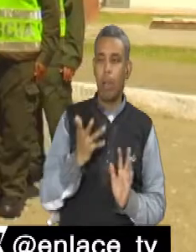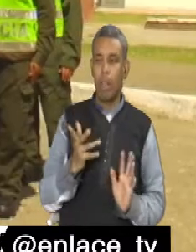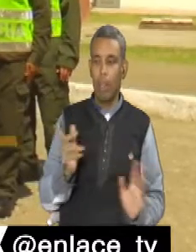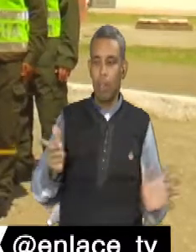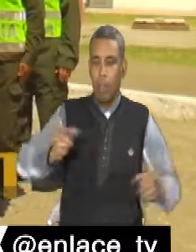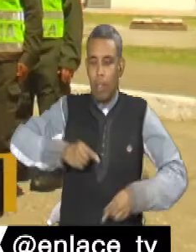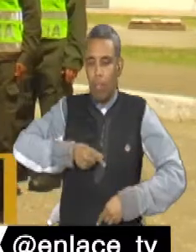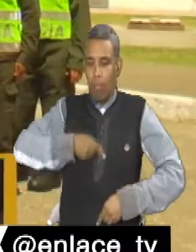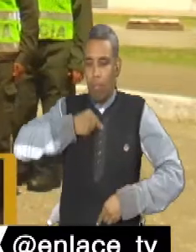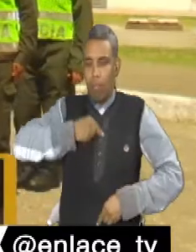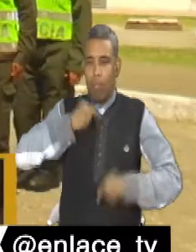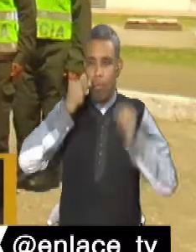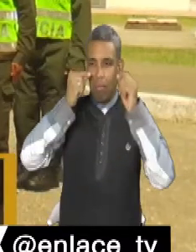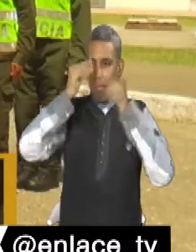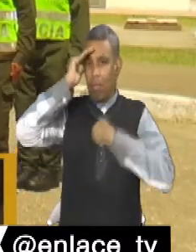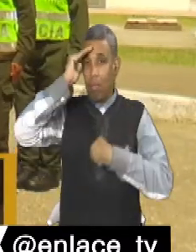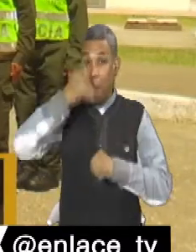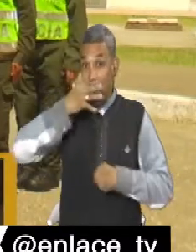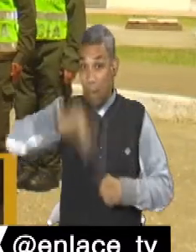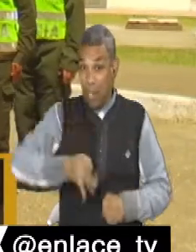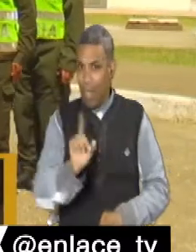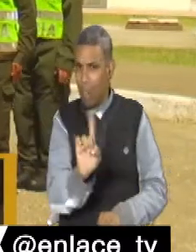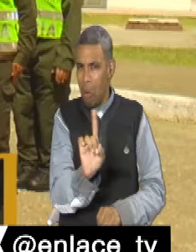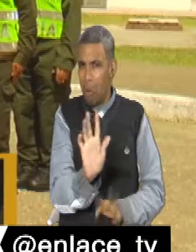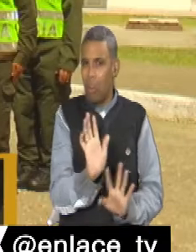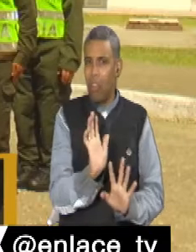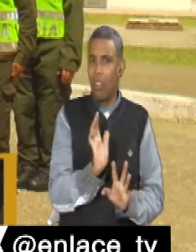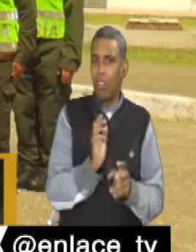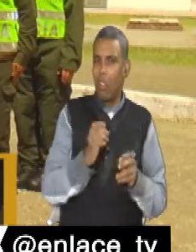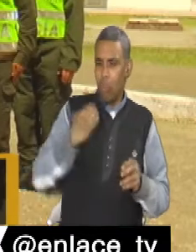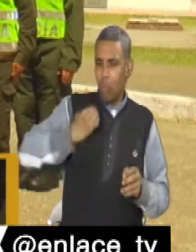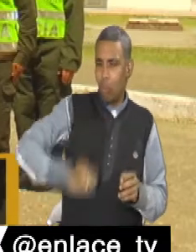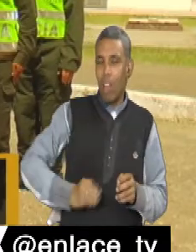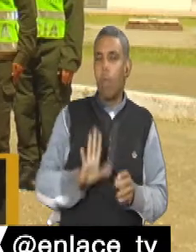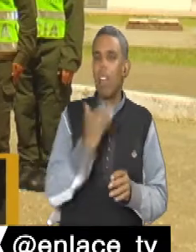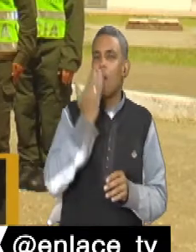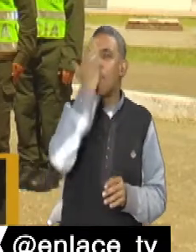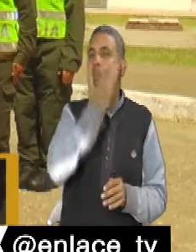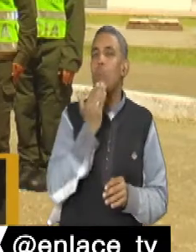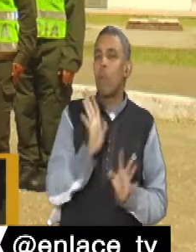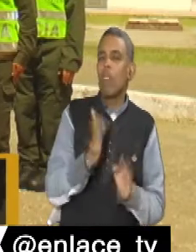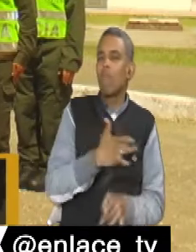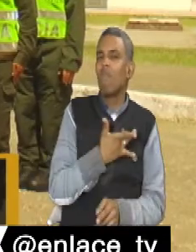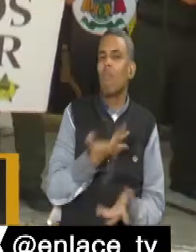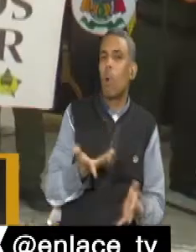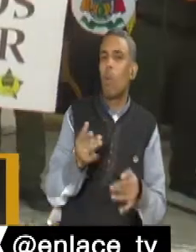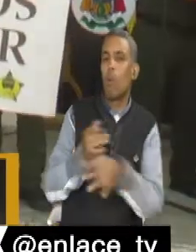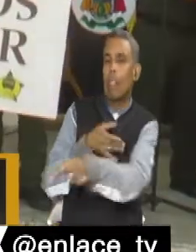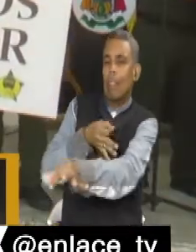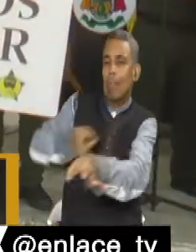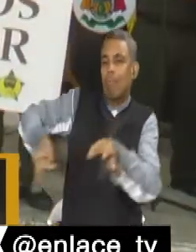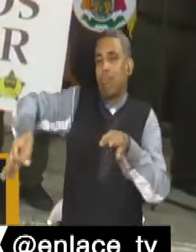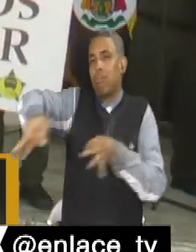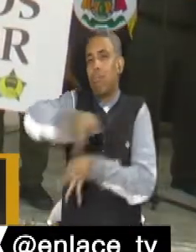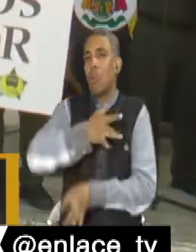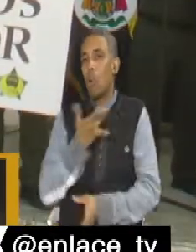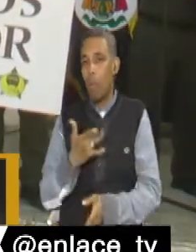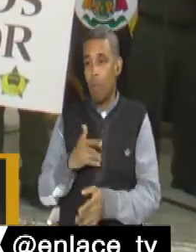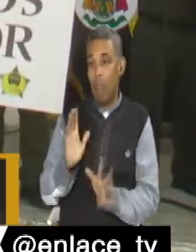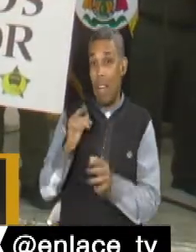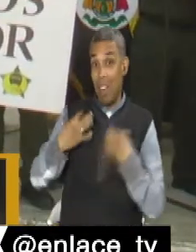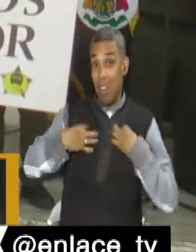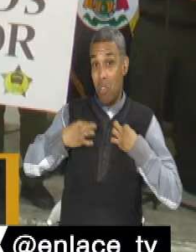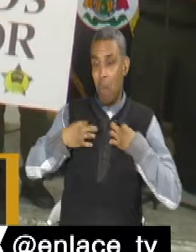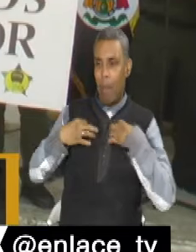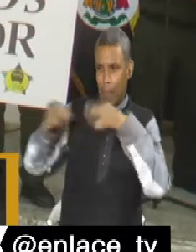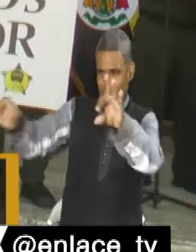Estos hombres y mujeres se convirtieron en policías por un día. Esperan con esta experiencia conocer más de la labor que hace la fuerza